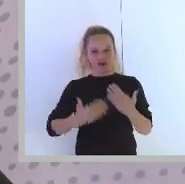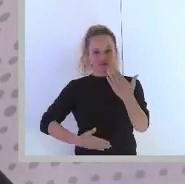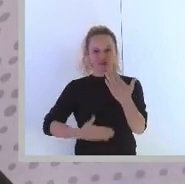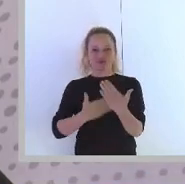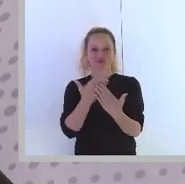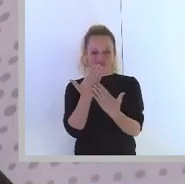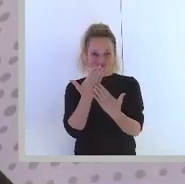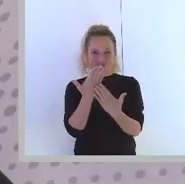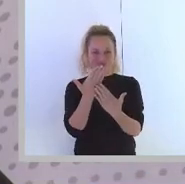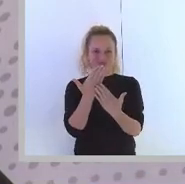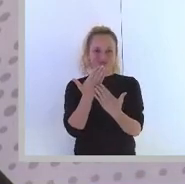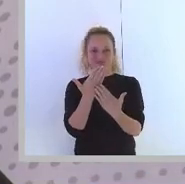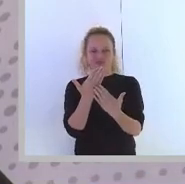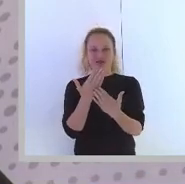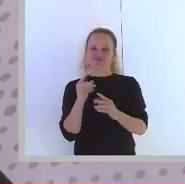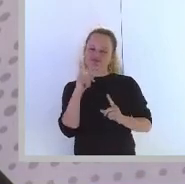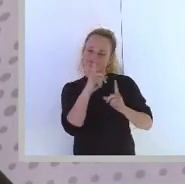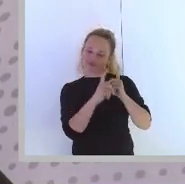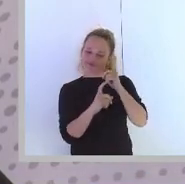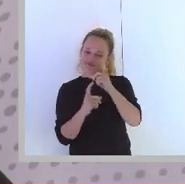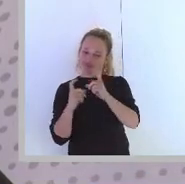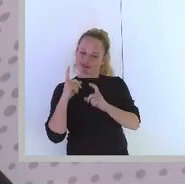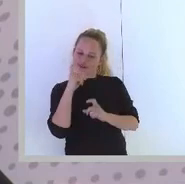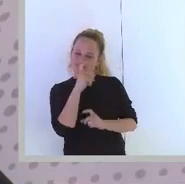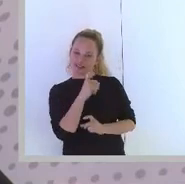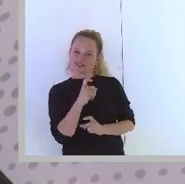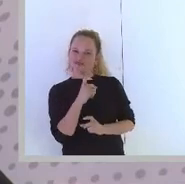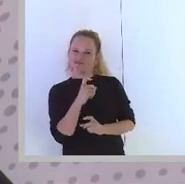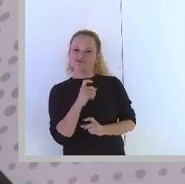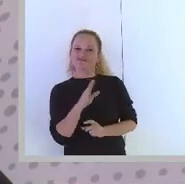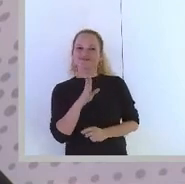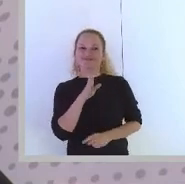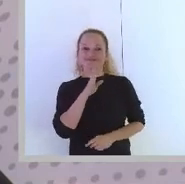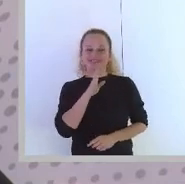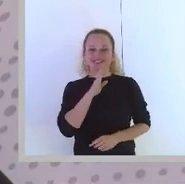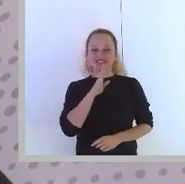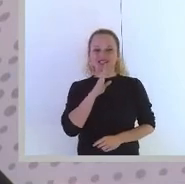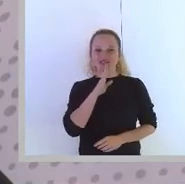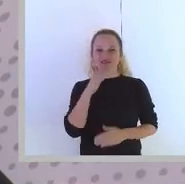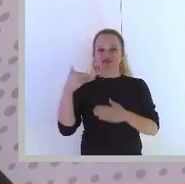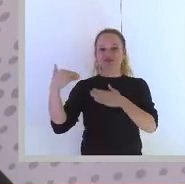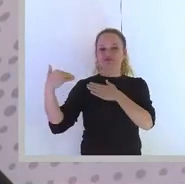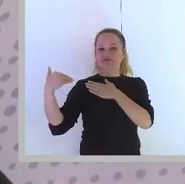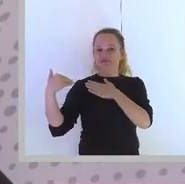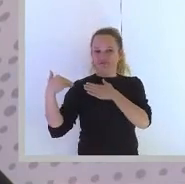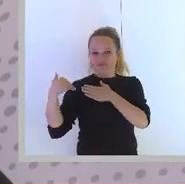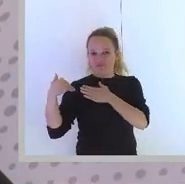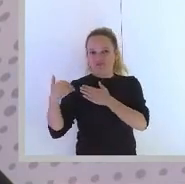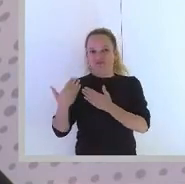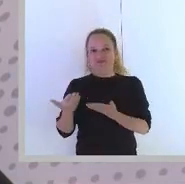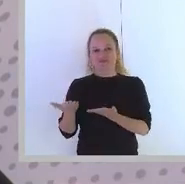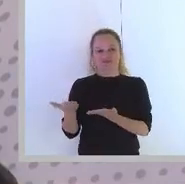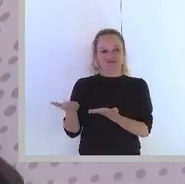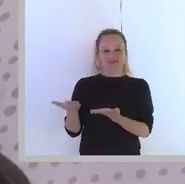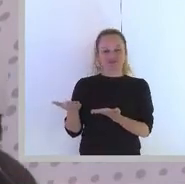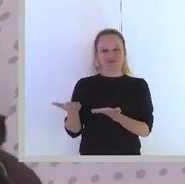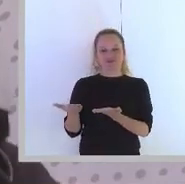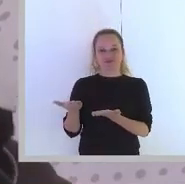iniciar con la reflexión que viene de parte de